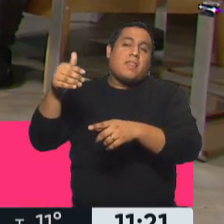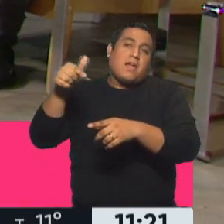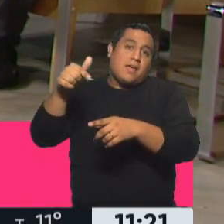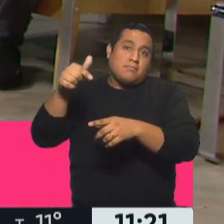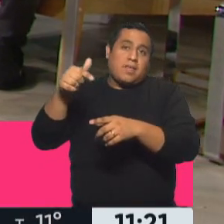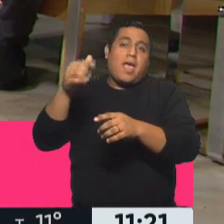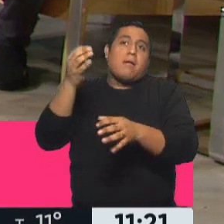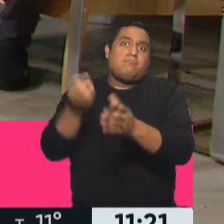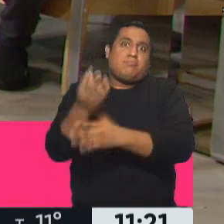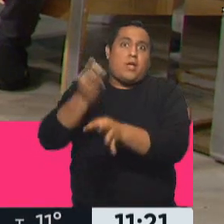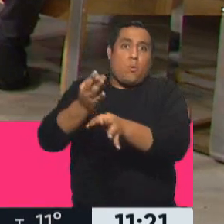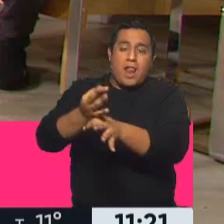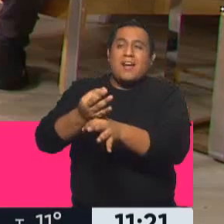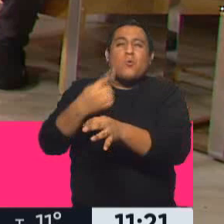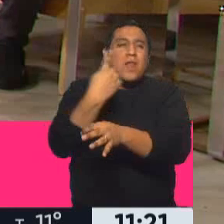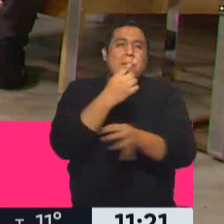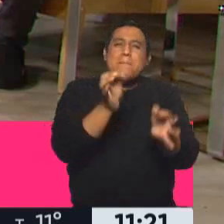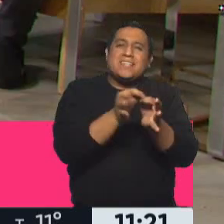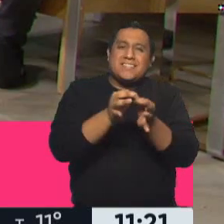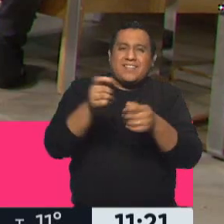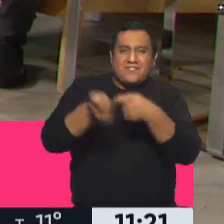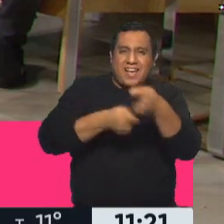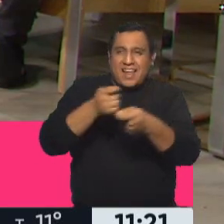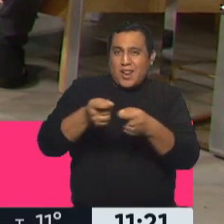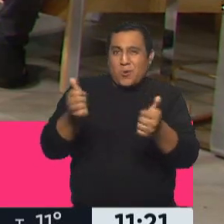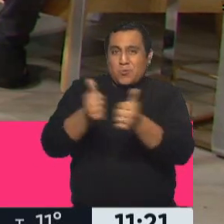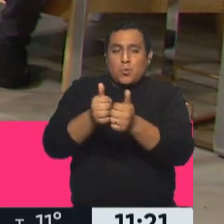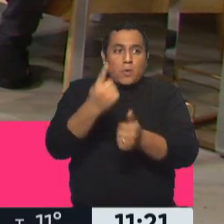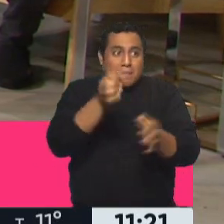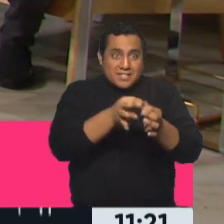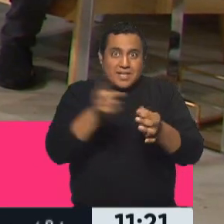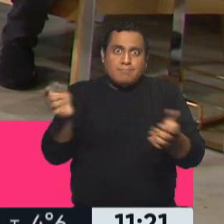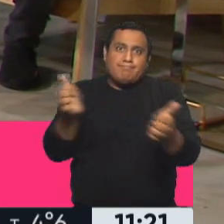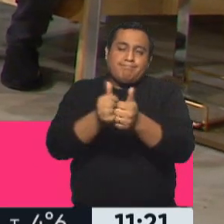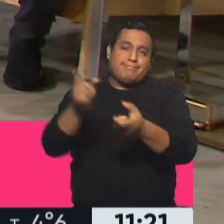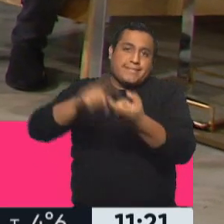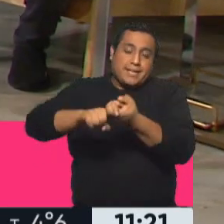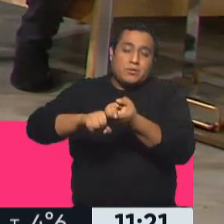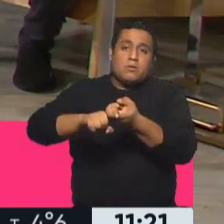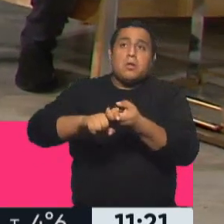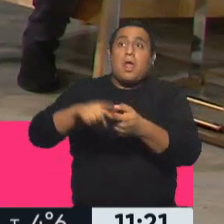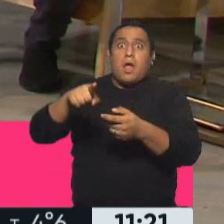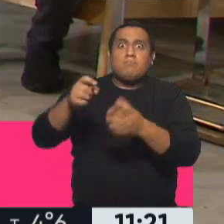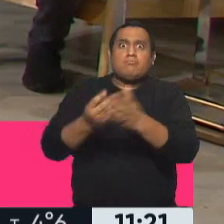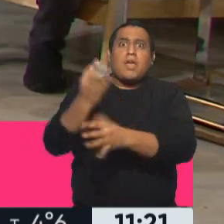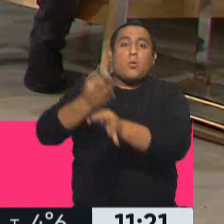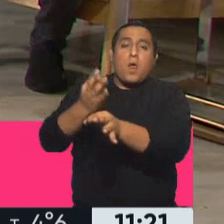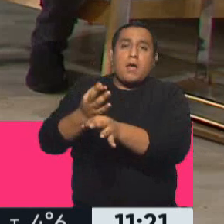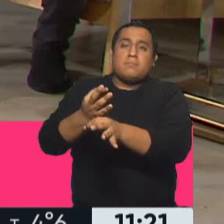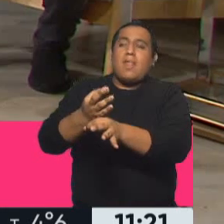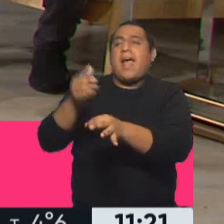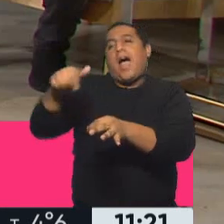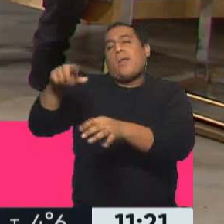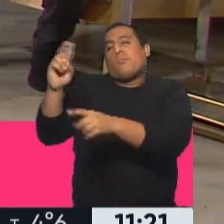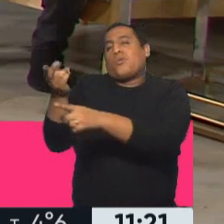una de las mellizas, de las bailarinas que tenía con él en su espectáculo, staff, que era Argentina, claro. y puse una escuela y encontré la escuela, ahora ya no